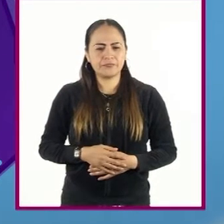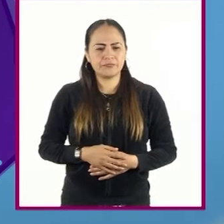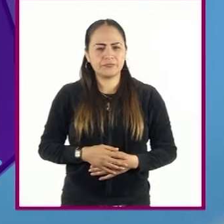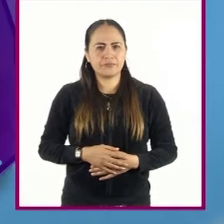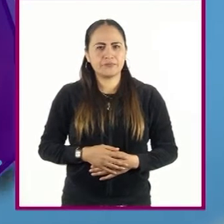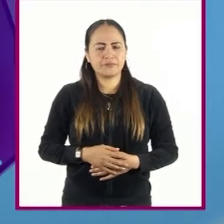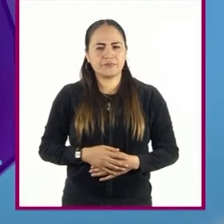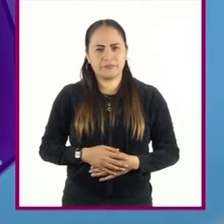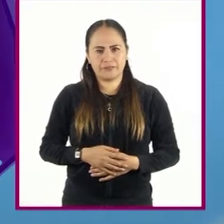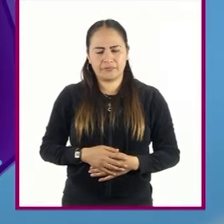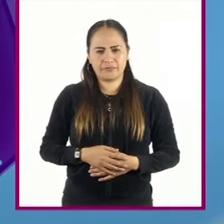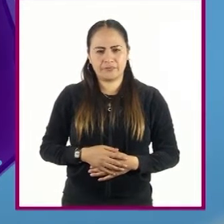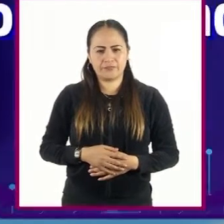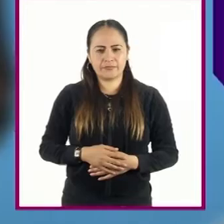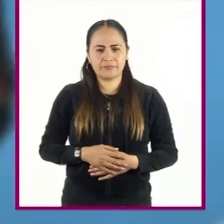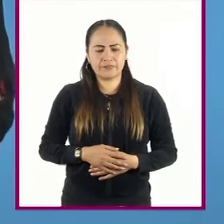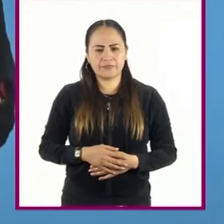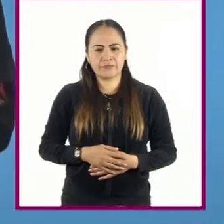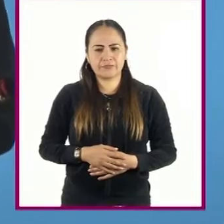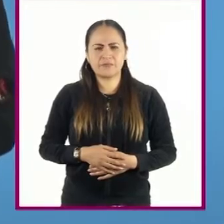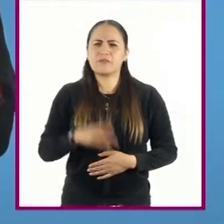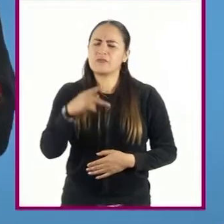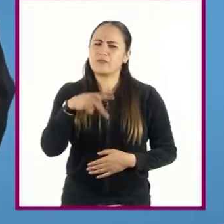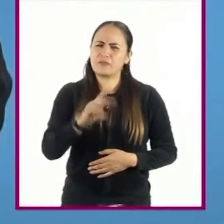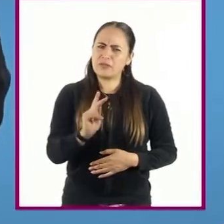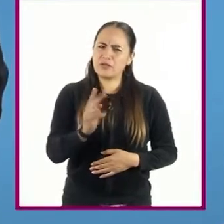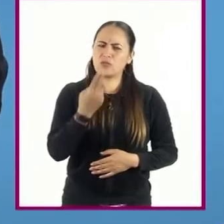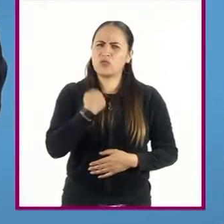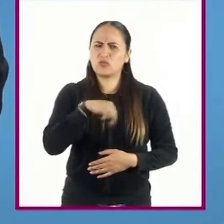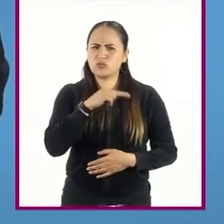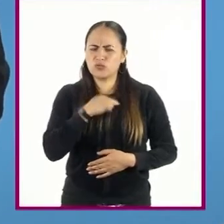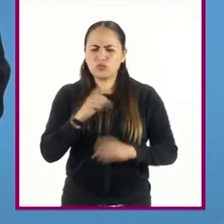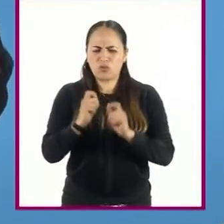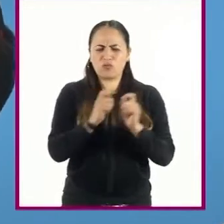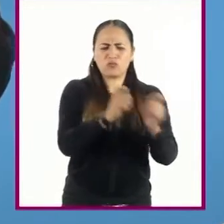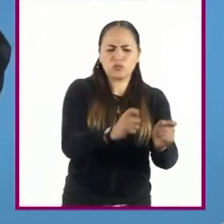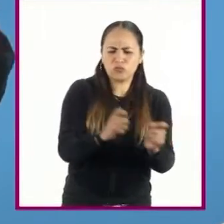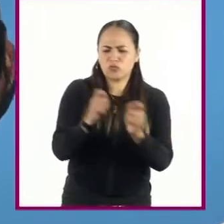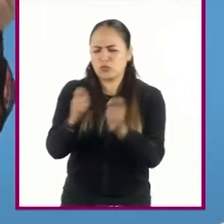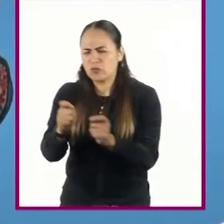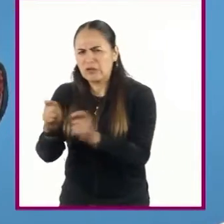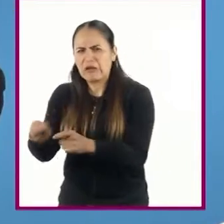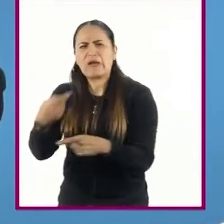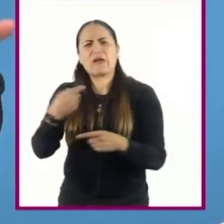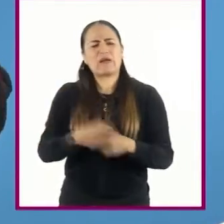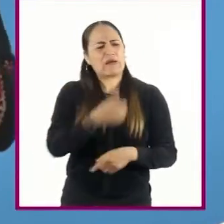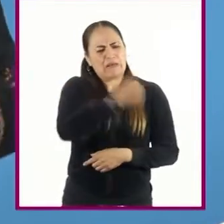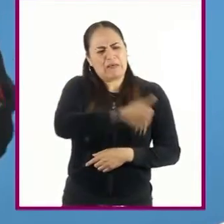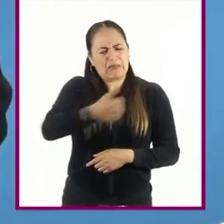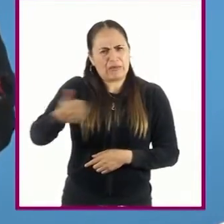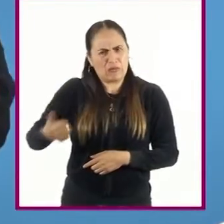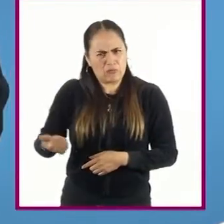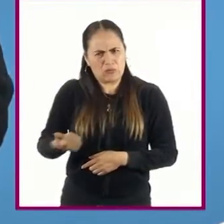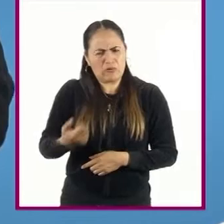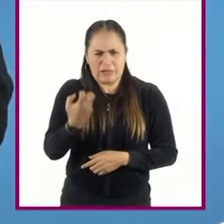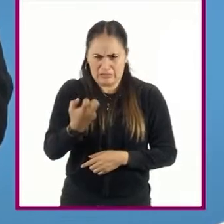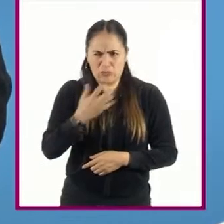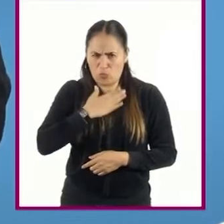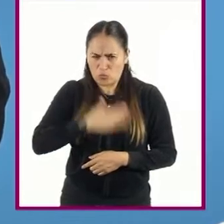cada quien lo que le corresponde. Pero ¿cómo podemos saber qué es lo que le corresponde a cada uno para ser